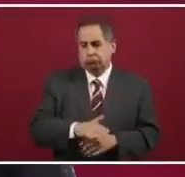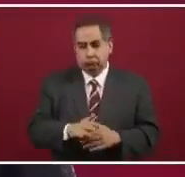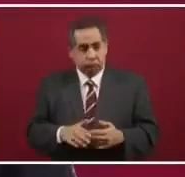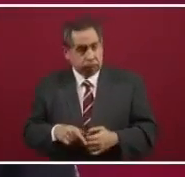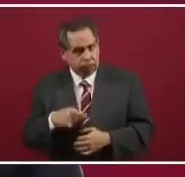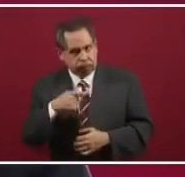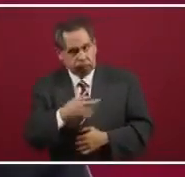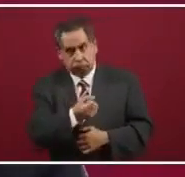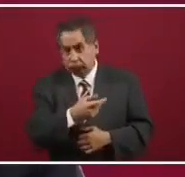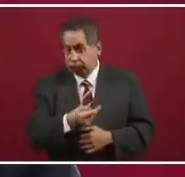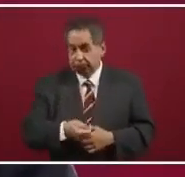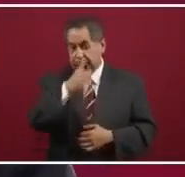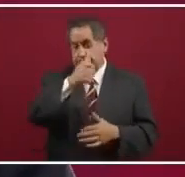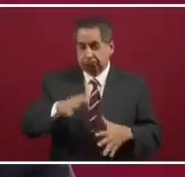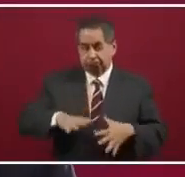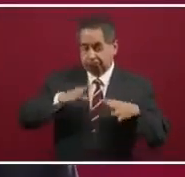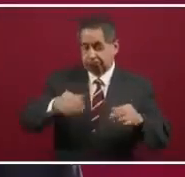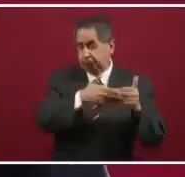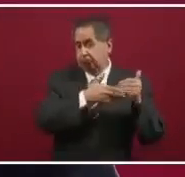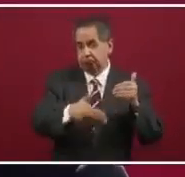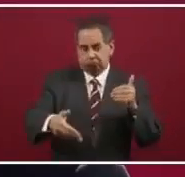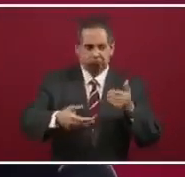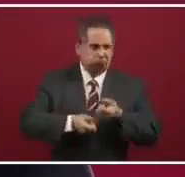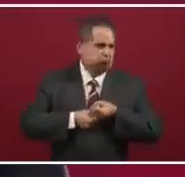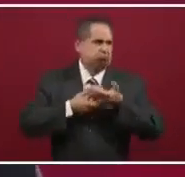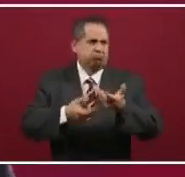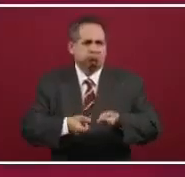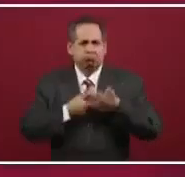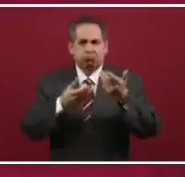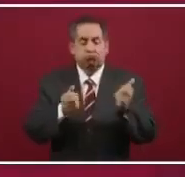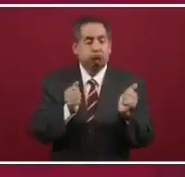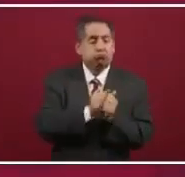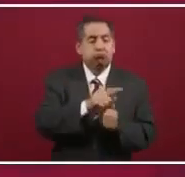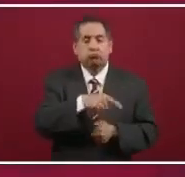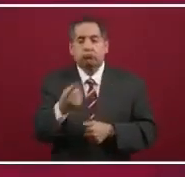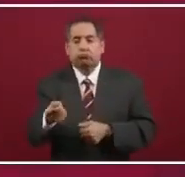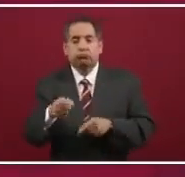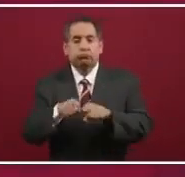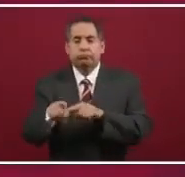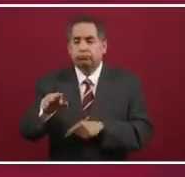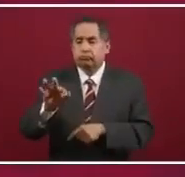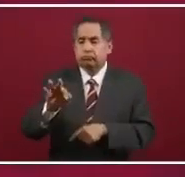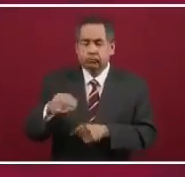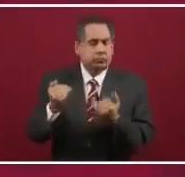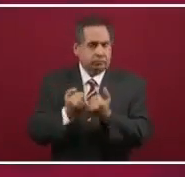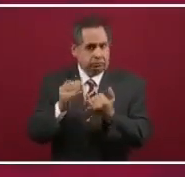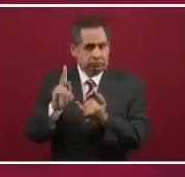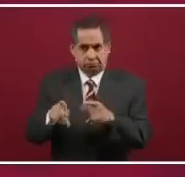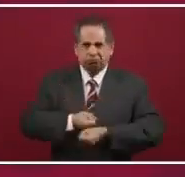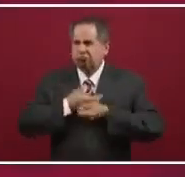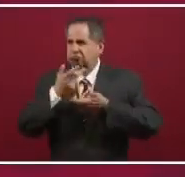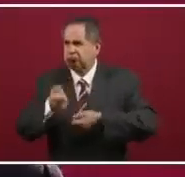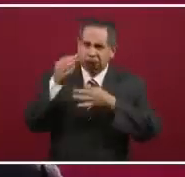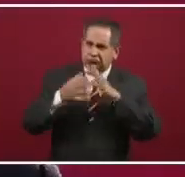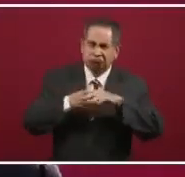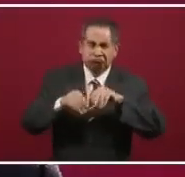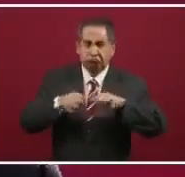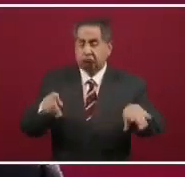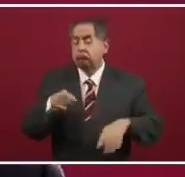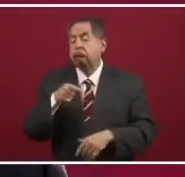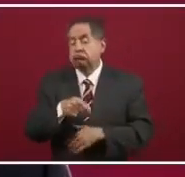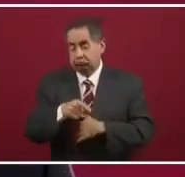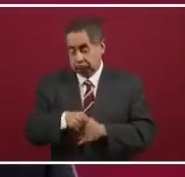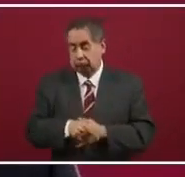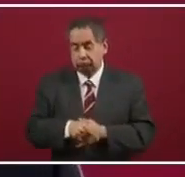fue de los precursores como los hermanos Flores Magón y como otros,